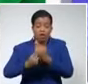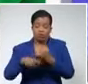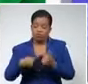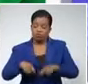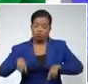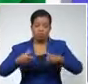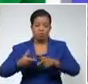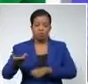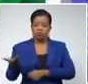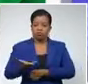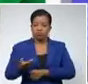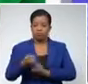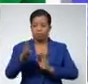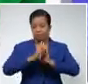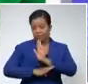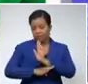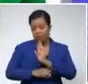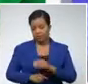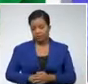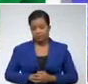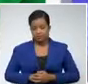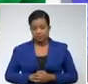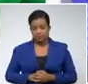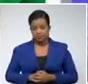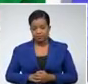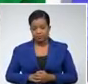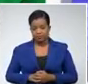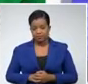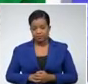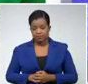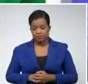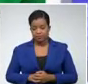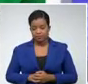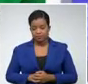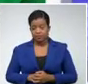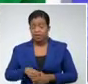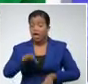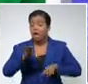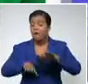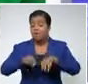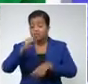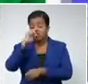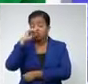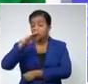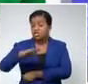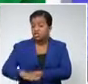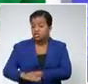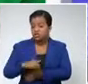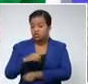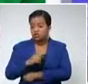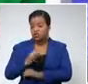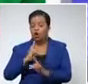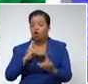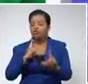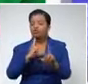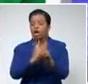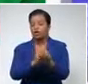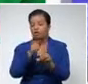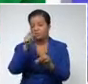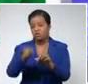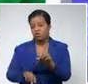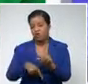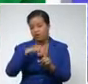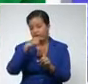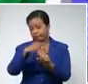protocolo, síntoma o riesgo. Acuérdense que muchas veces el niño es contacto de